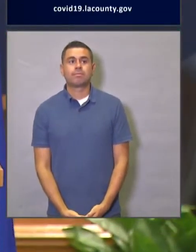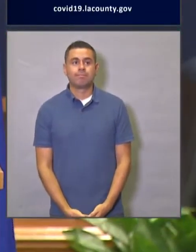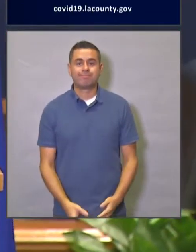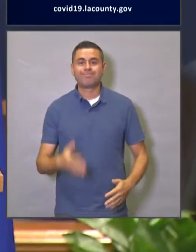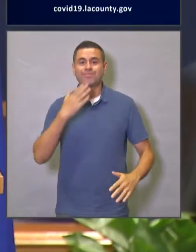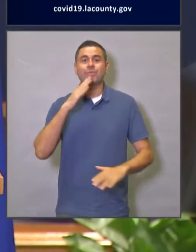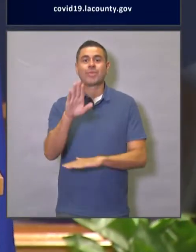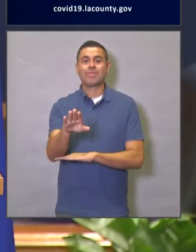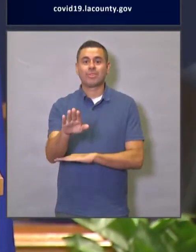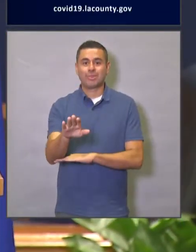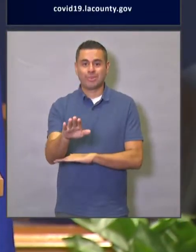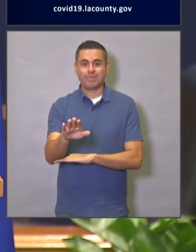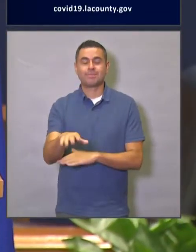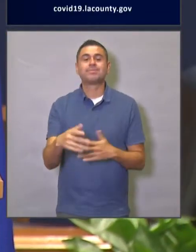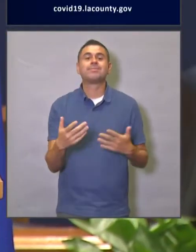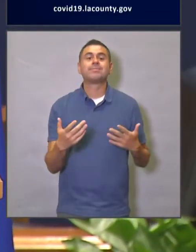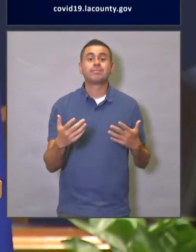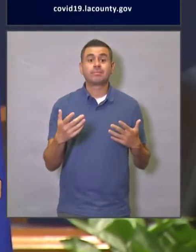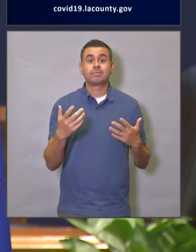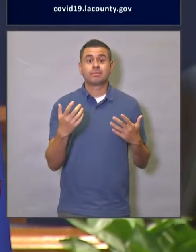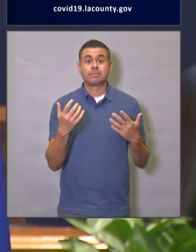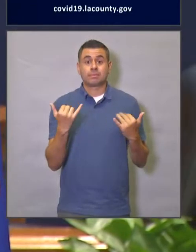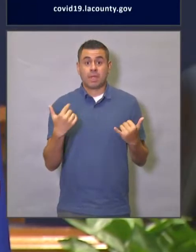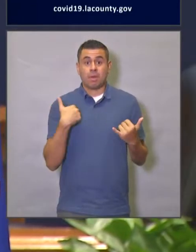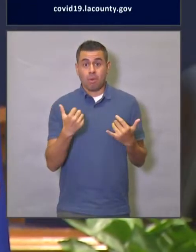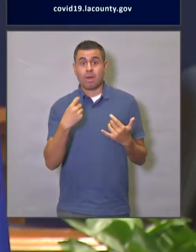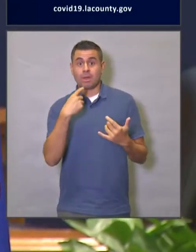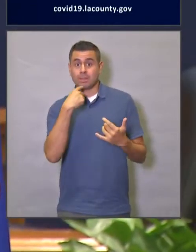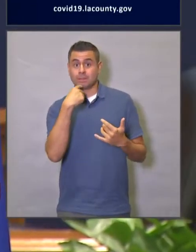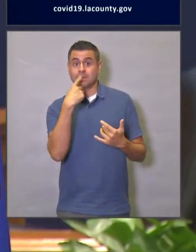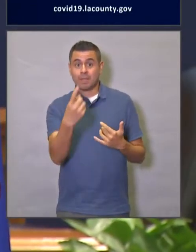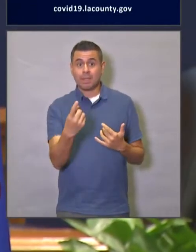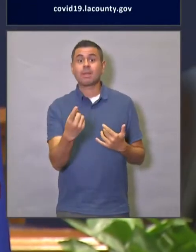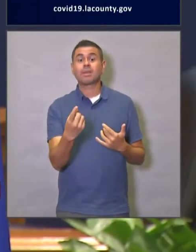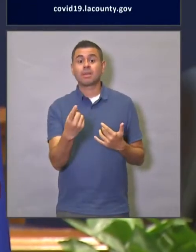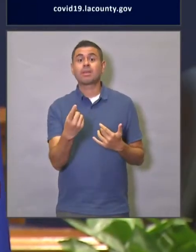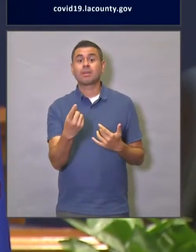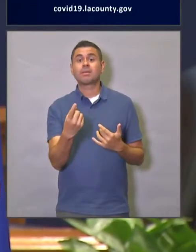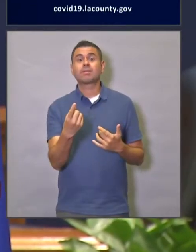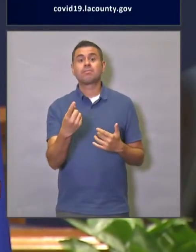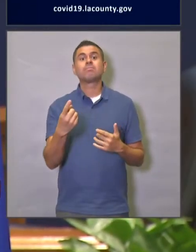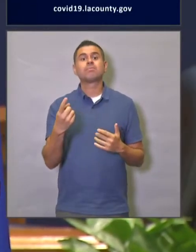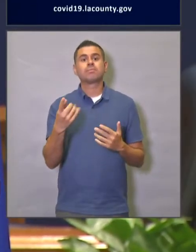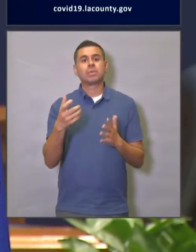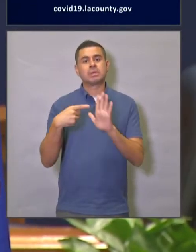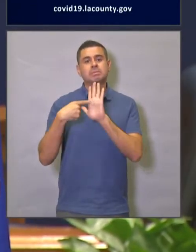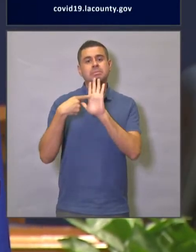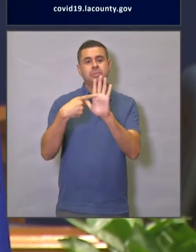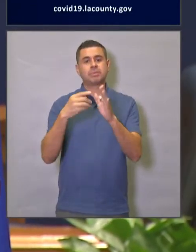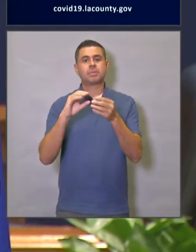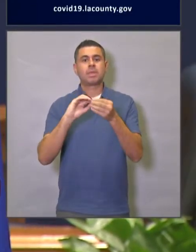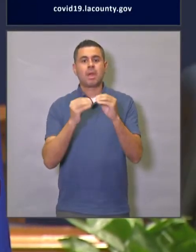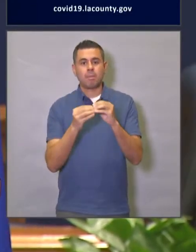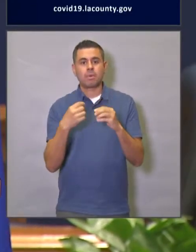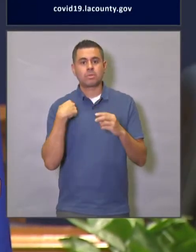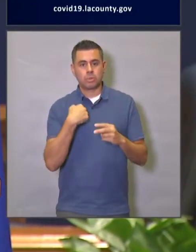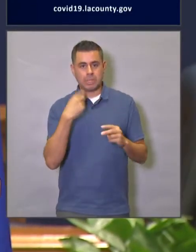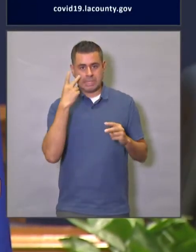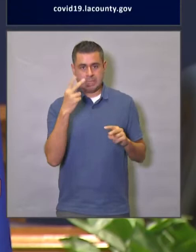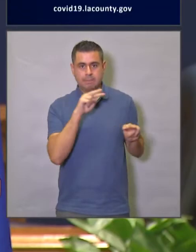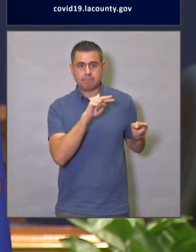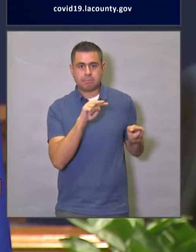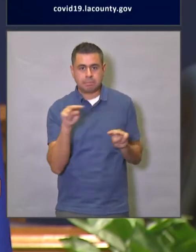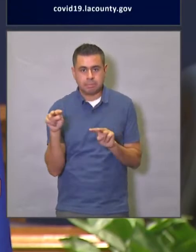Buenas tardes. Hoy nos gustaría brindarles una actualización sobre los indicadores que estamos viendo de cerca